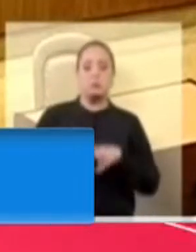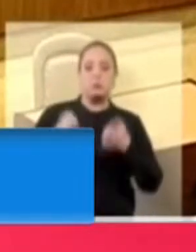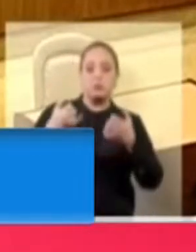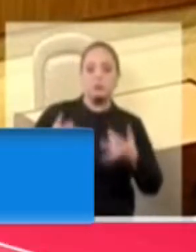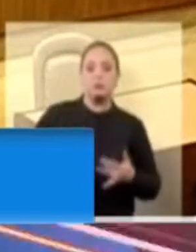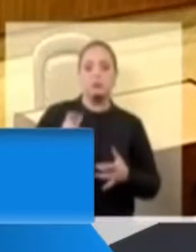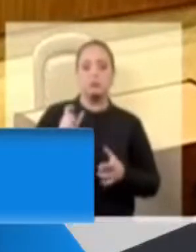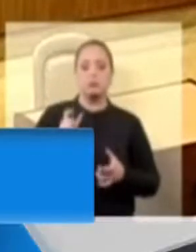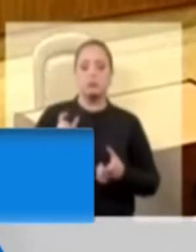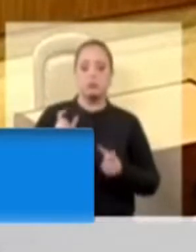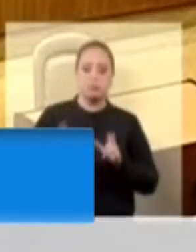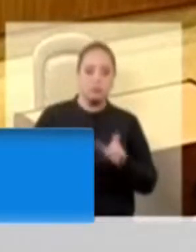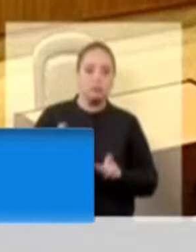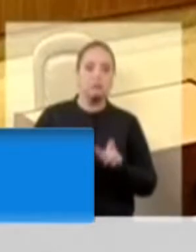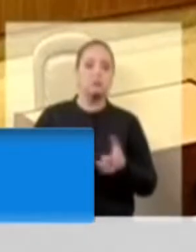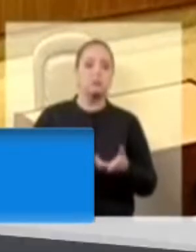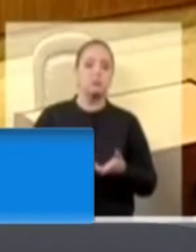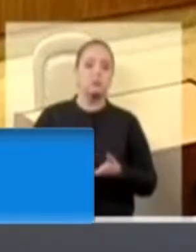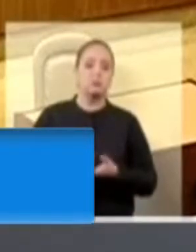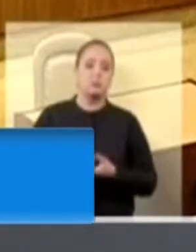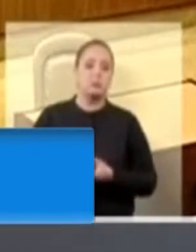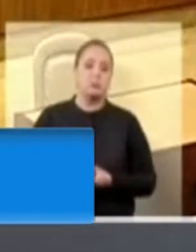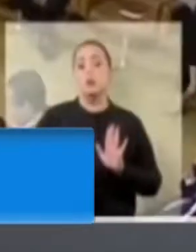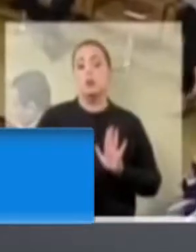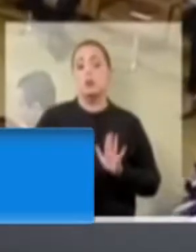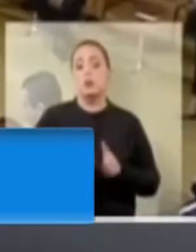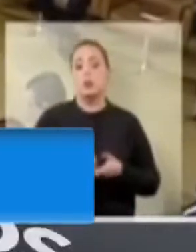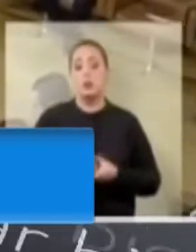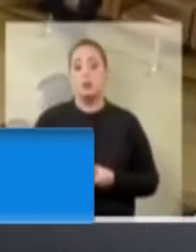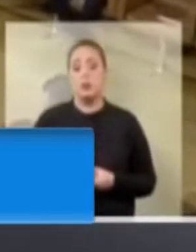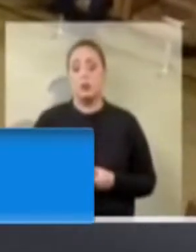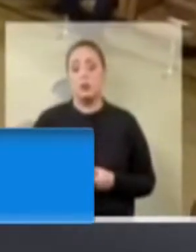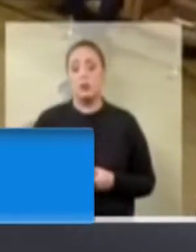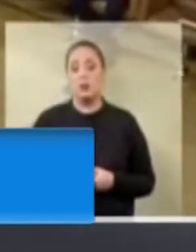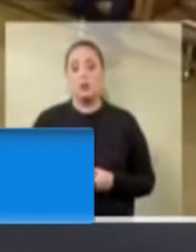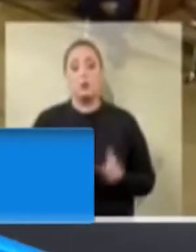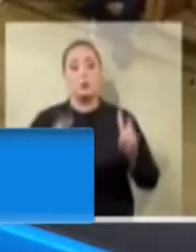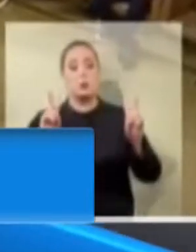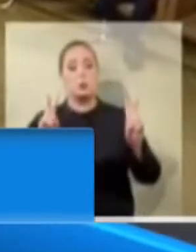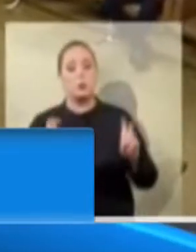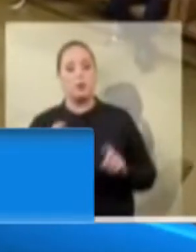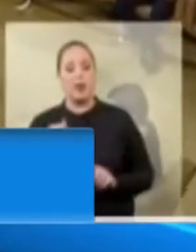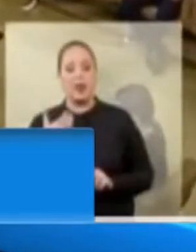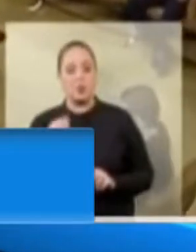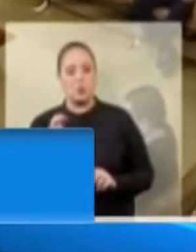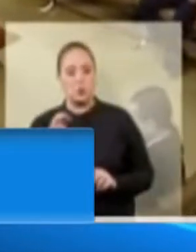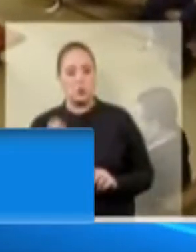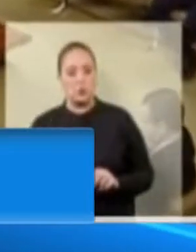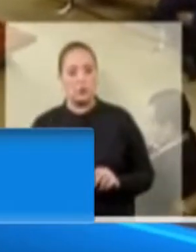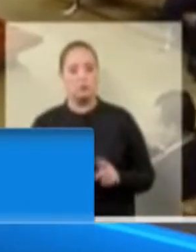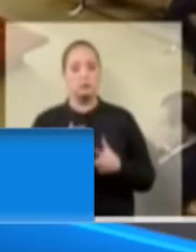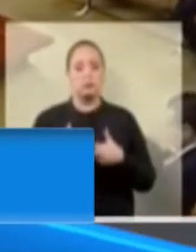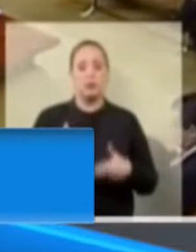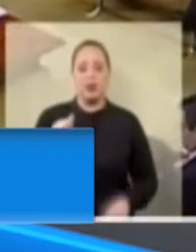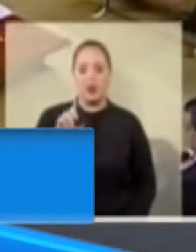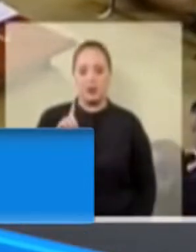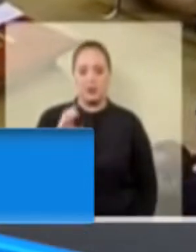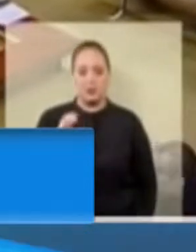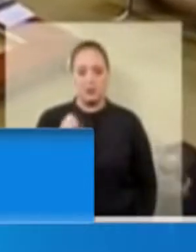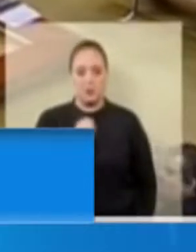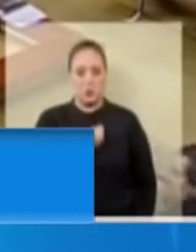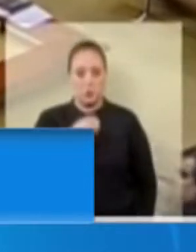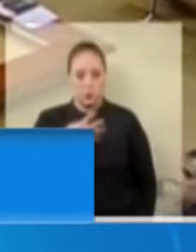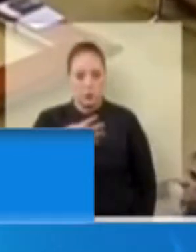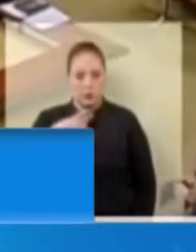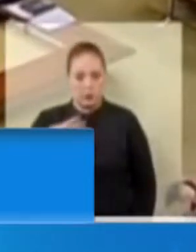antiguos fundadores de la civilización occidental en griego desarrollaron la tragedia. Es la historia de